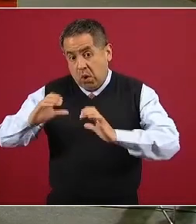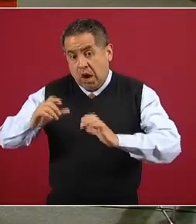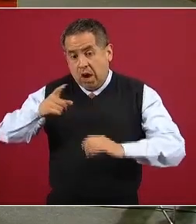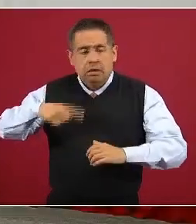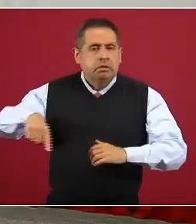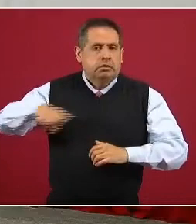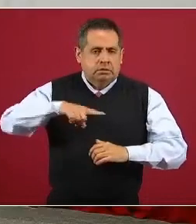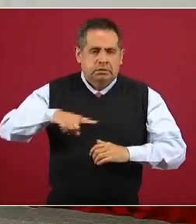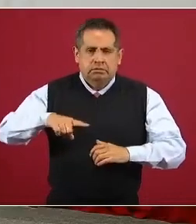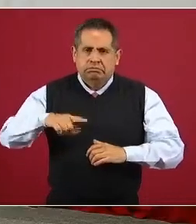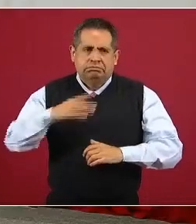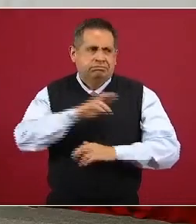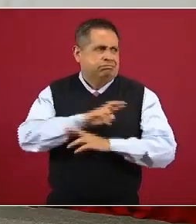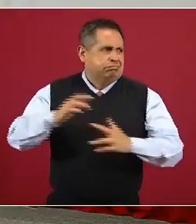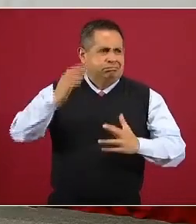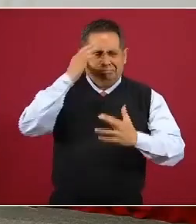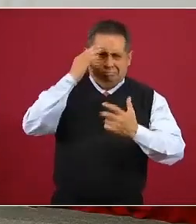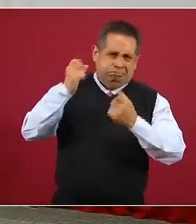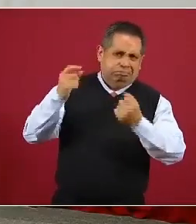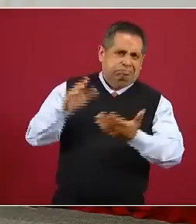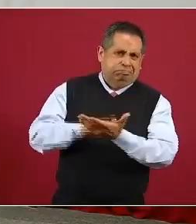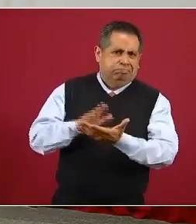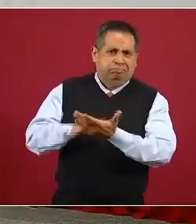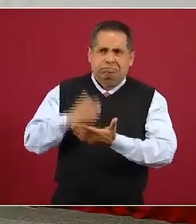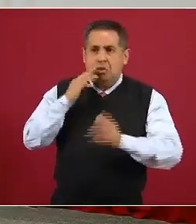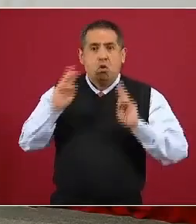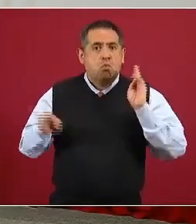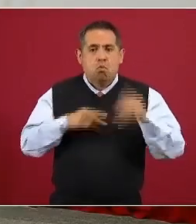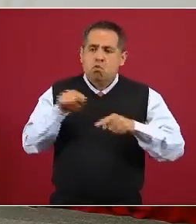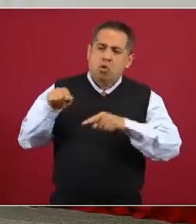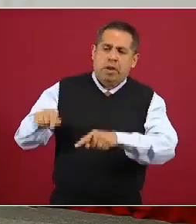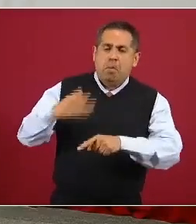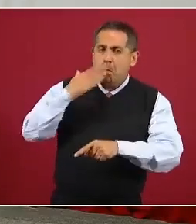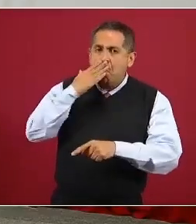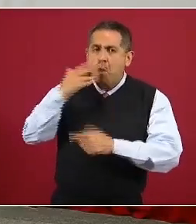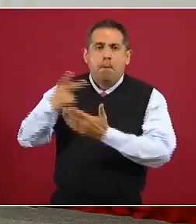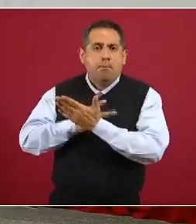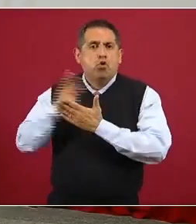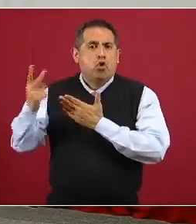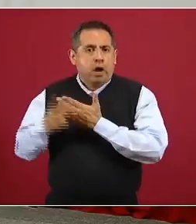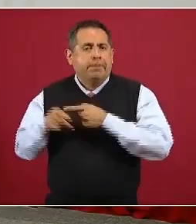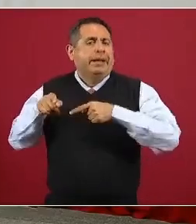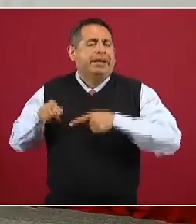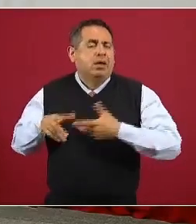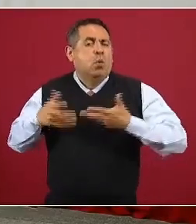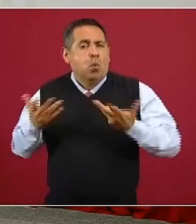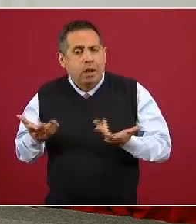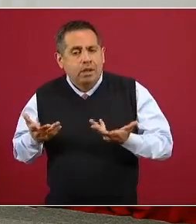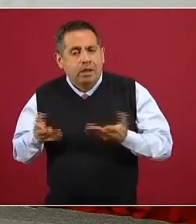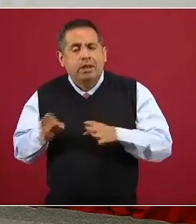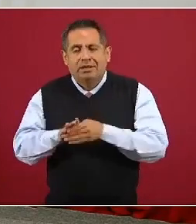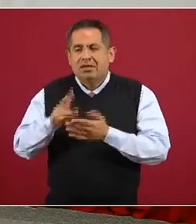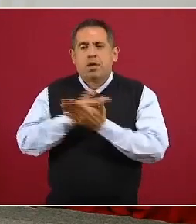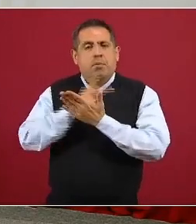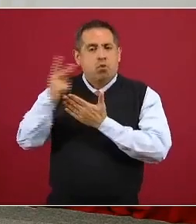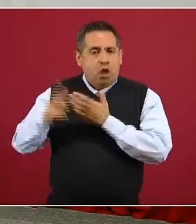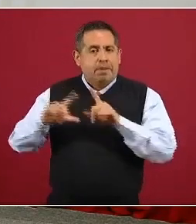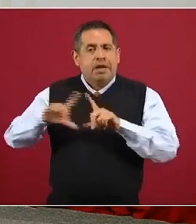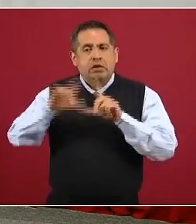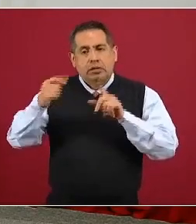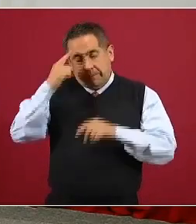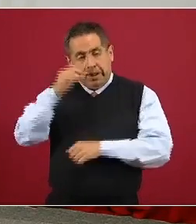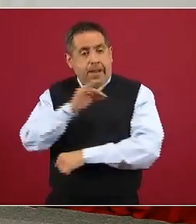que además ha tenido mucho reconocimiento mundial en diferentes años, que es precisamente nuestro programa nacional